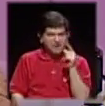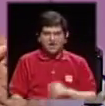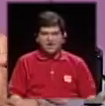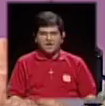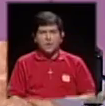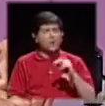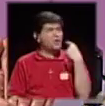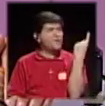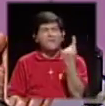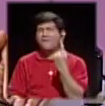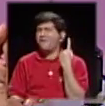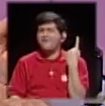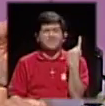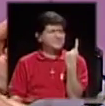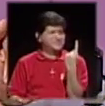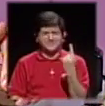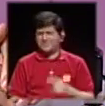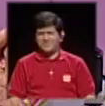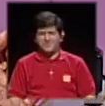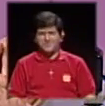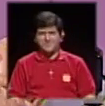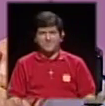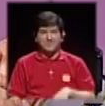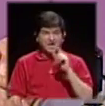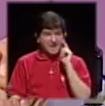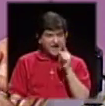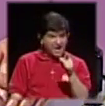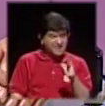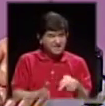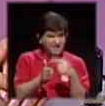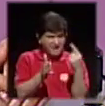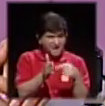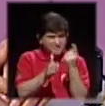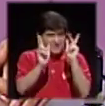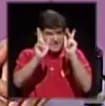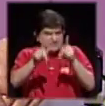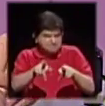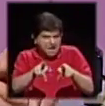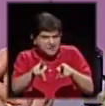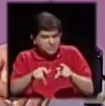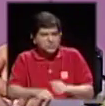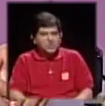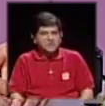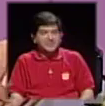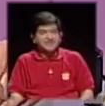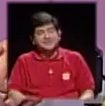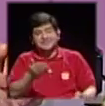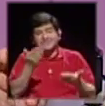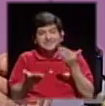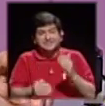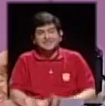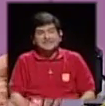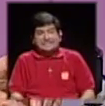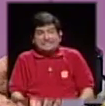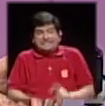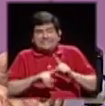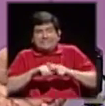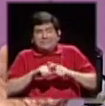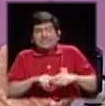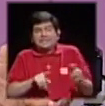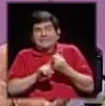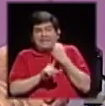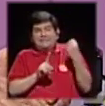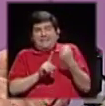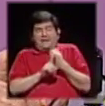no es solamente, incluso ahí, muchas veces las personas están sujetas a la agresión que pueden